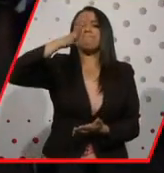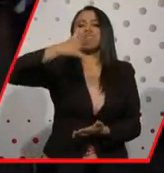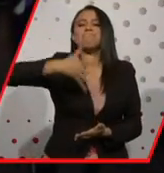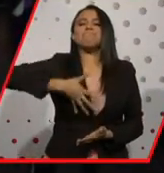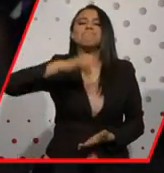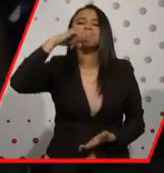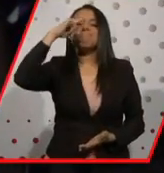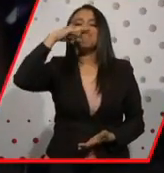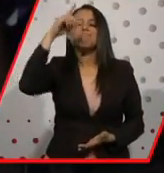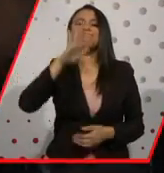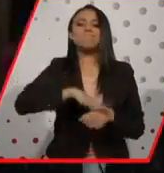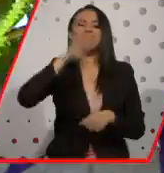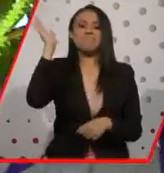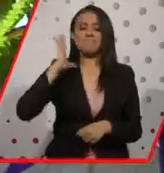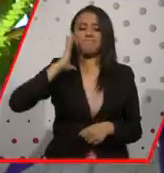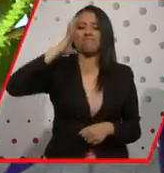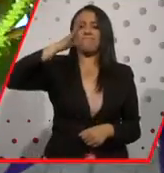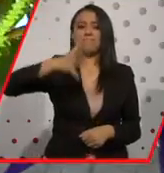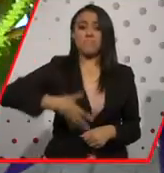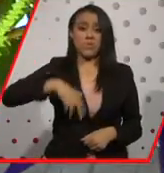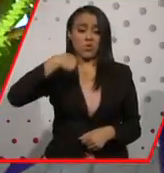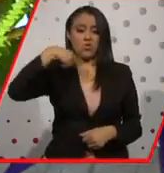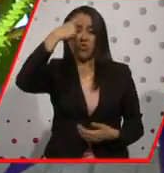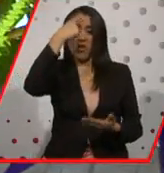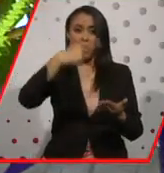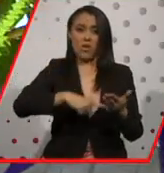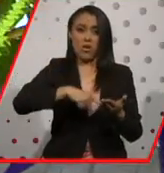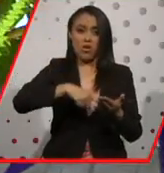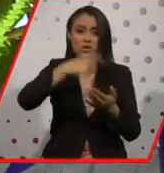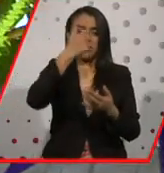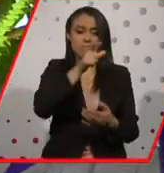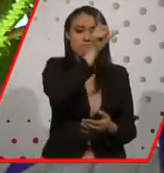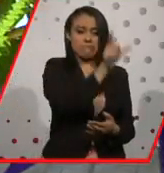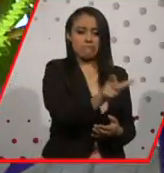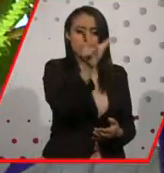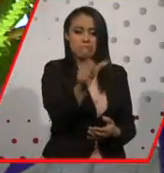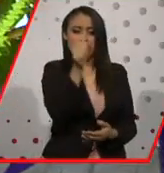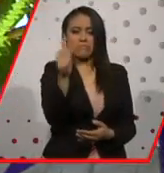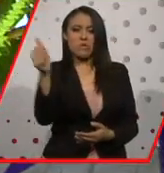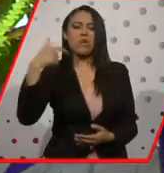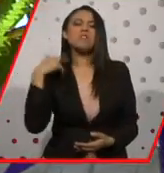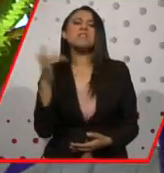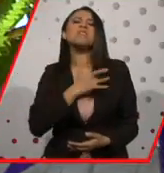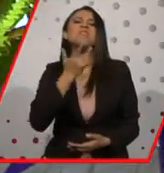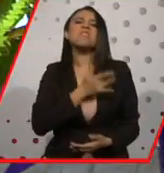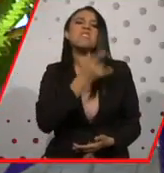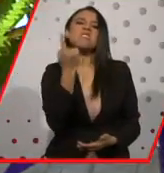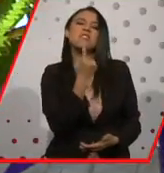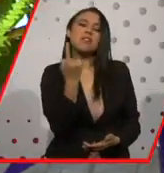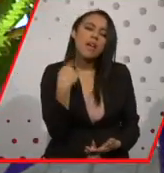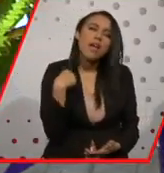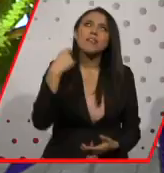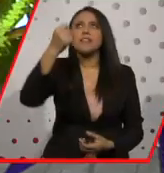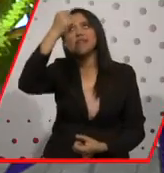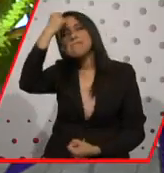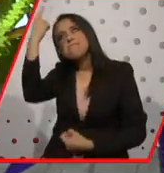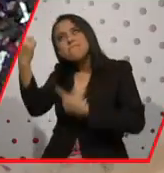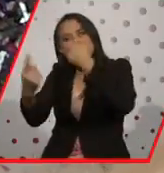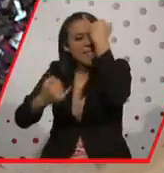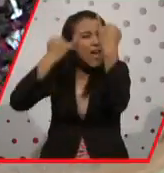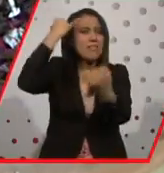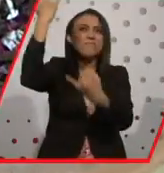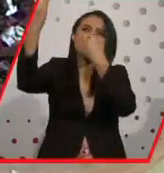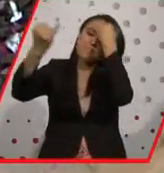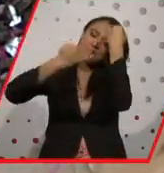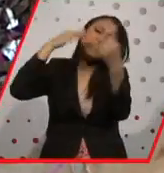reflejamos parte de nuestra esencia, lo que estamos sintiendo aquí adentro, la creatividad, la imaginación.